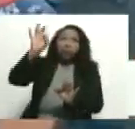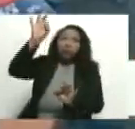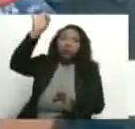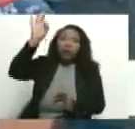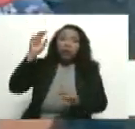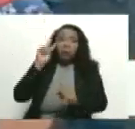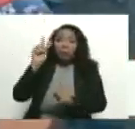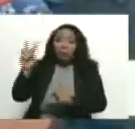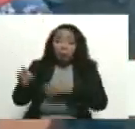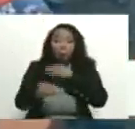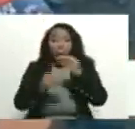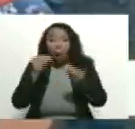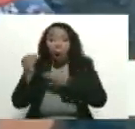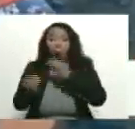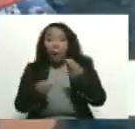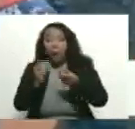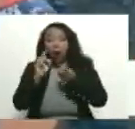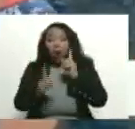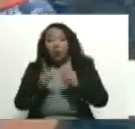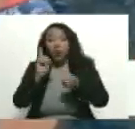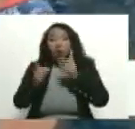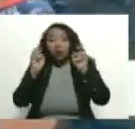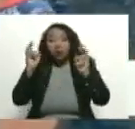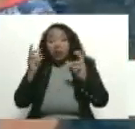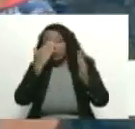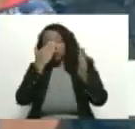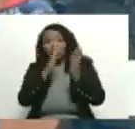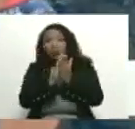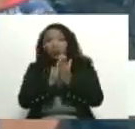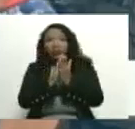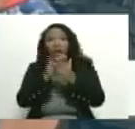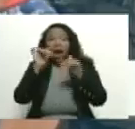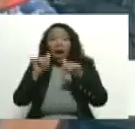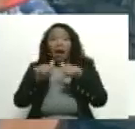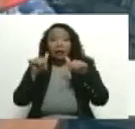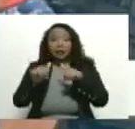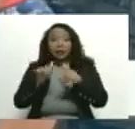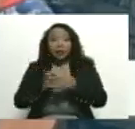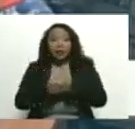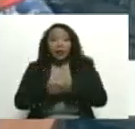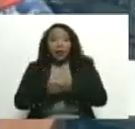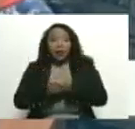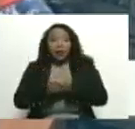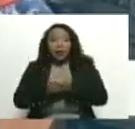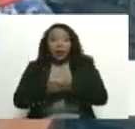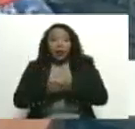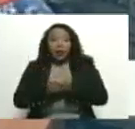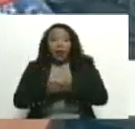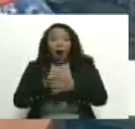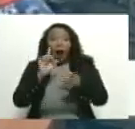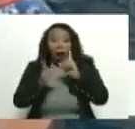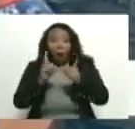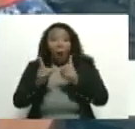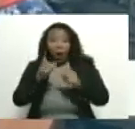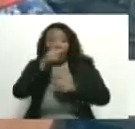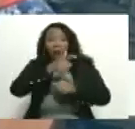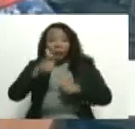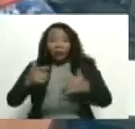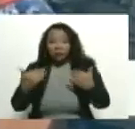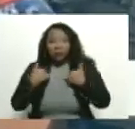más adelante en la frontera entre el municipio Antonio José sucre y el municipio Ezequiel Zamora hubo algunos casos de